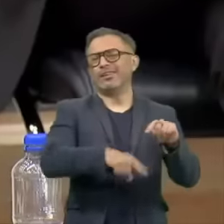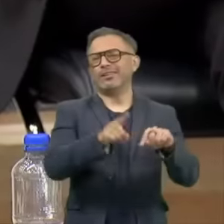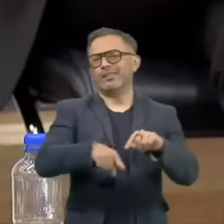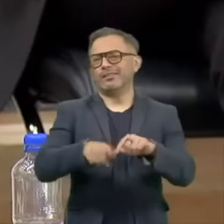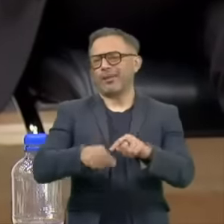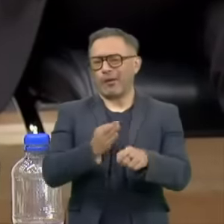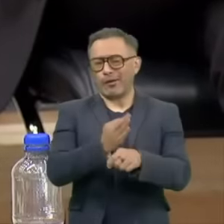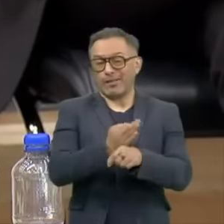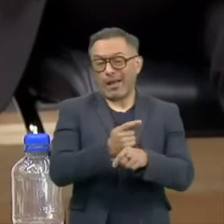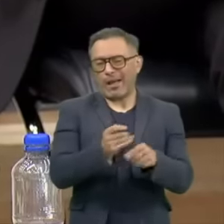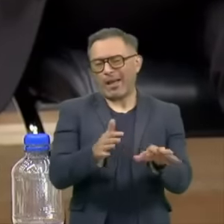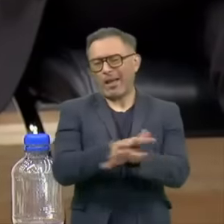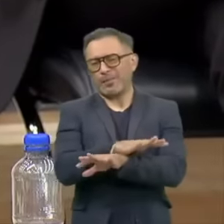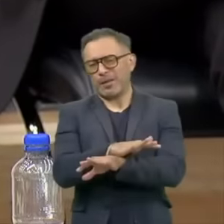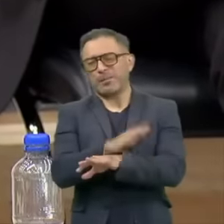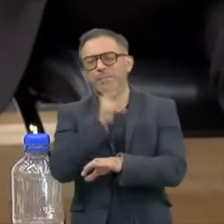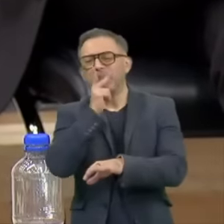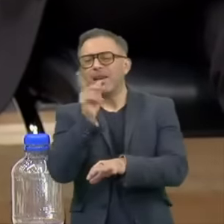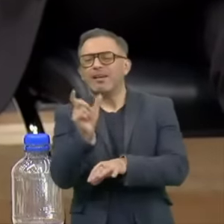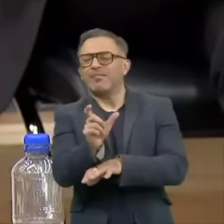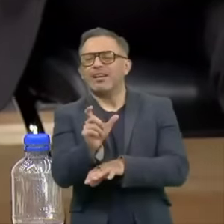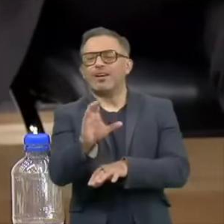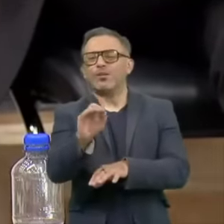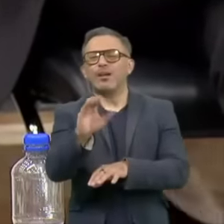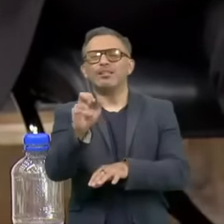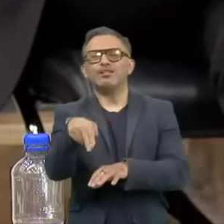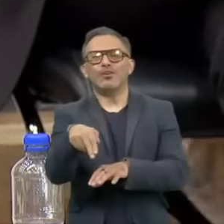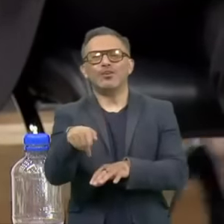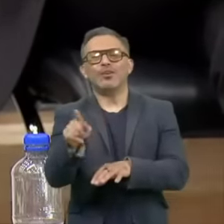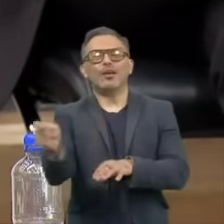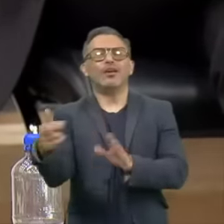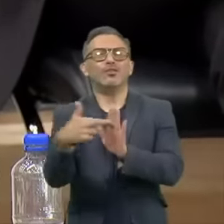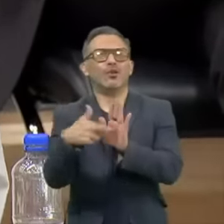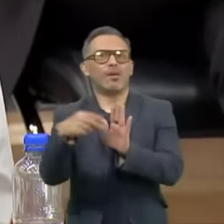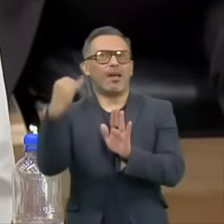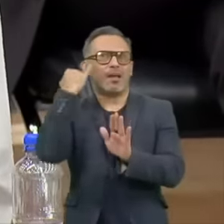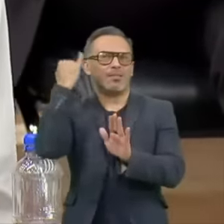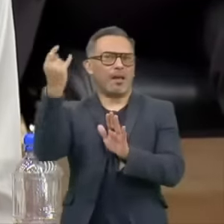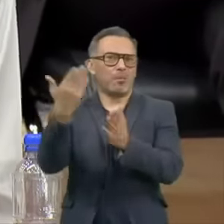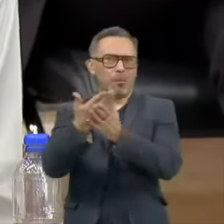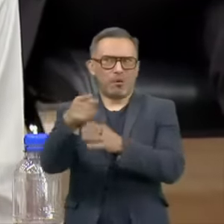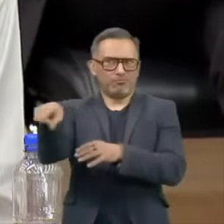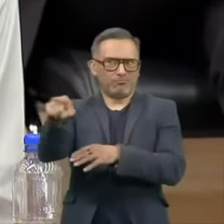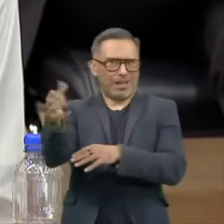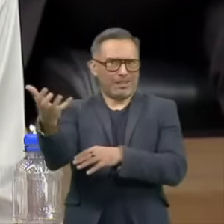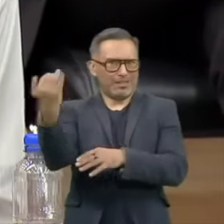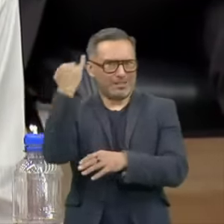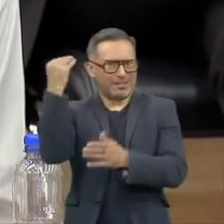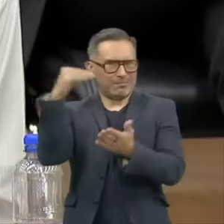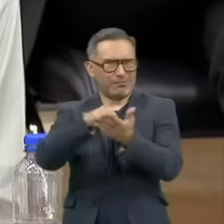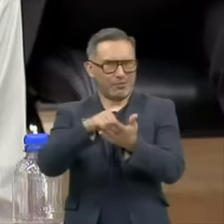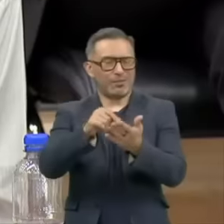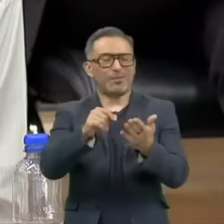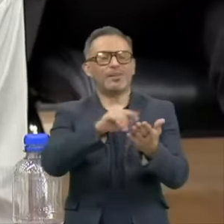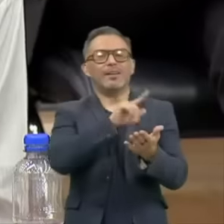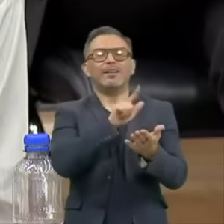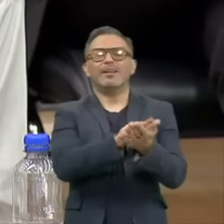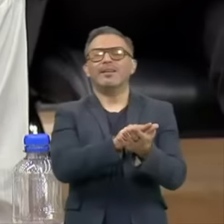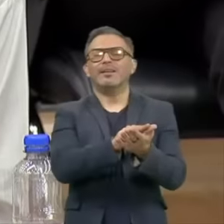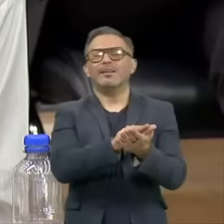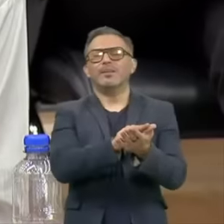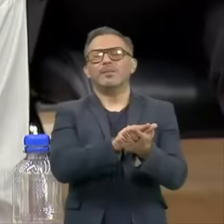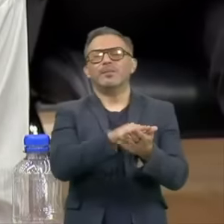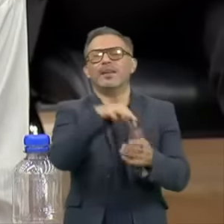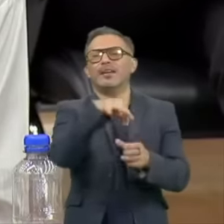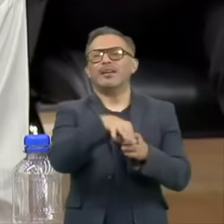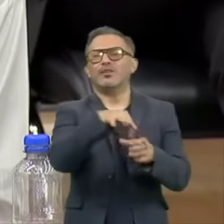y le dieron el nombre de coaliciones, plantearon esta normatividad, rechazaron la reforma al